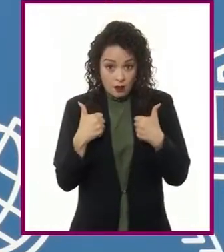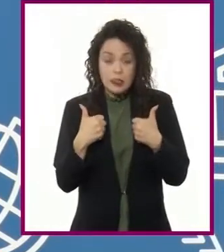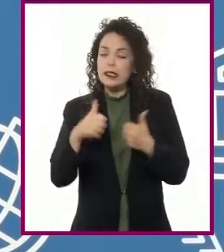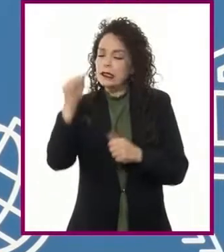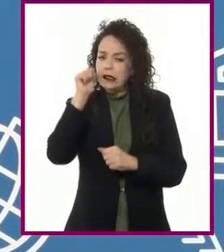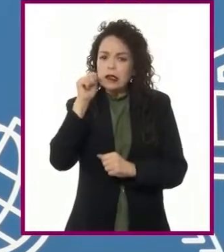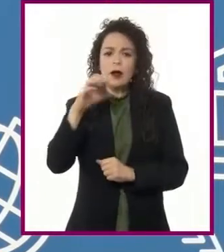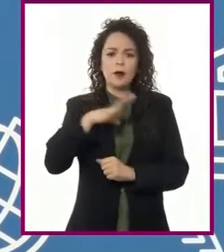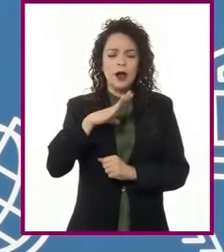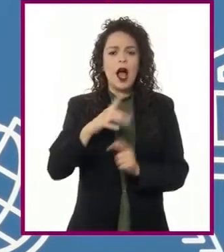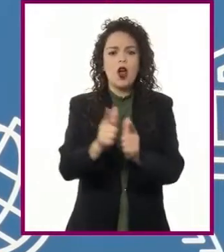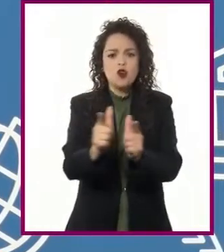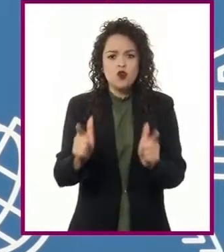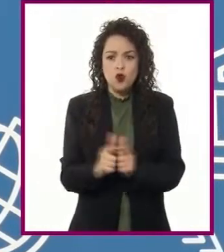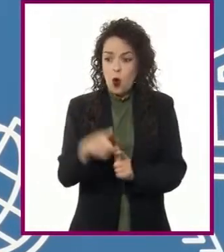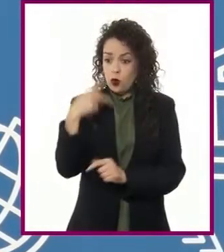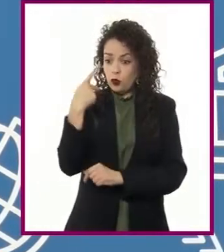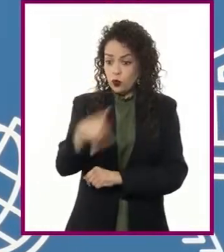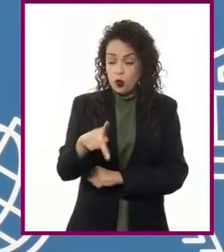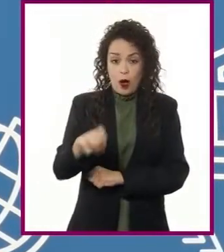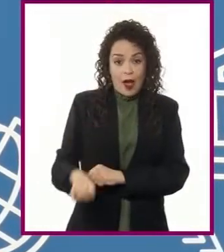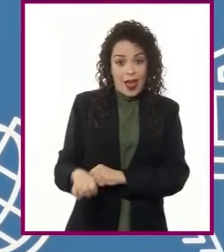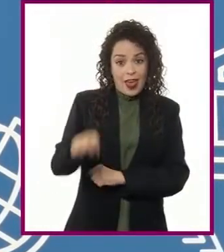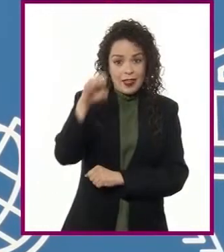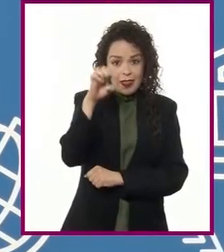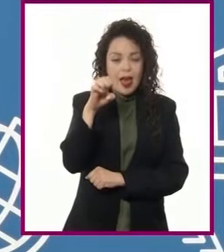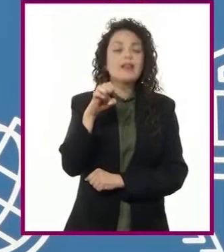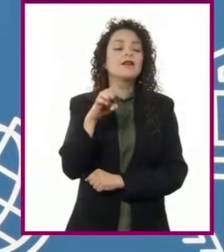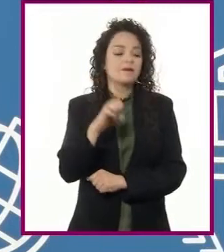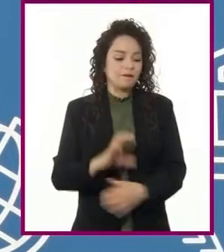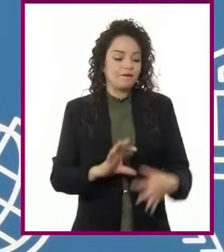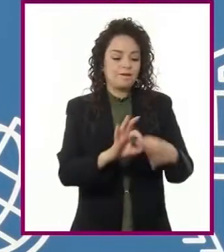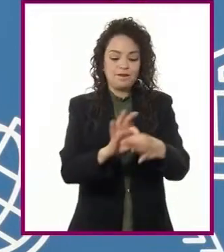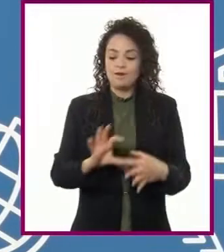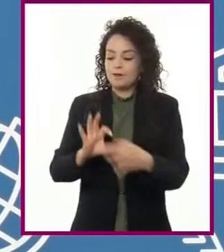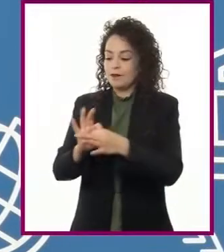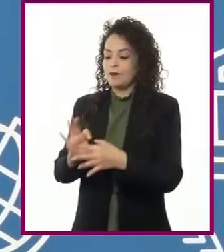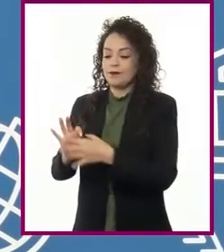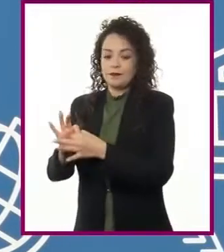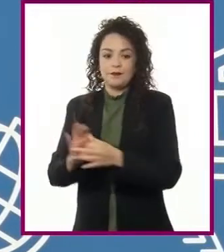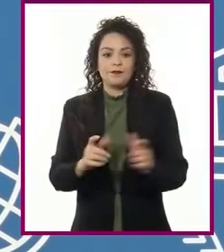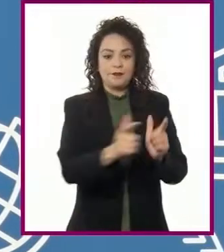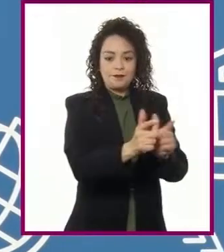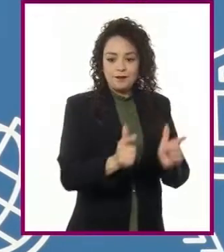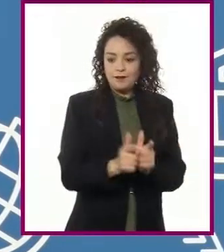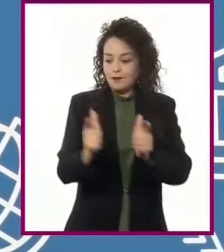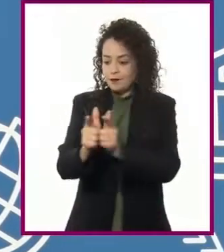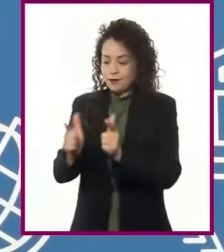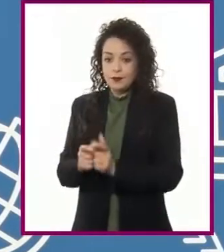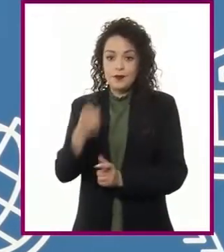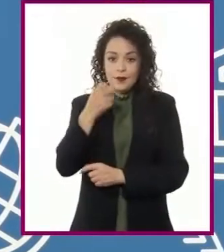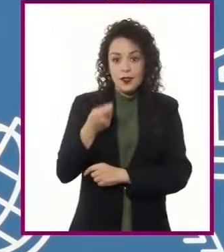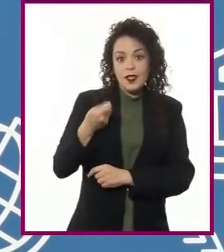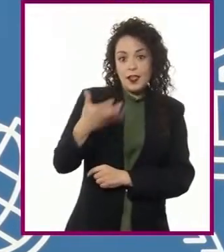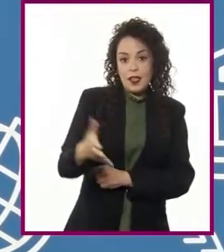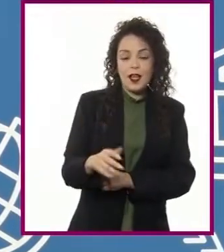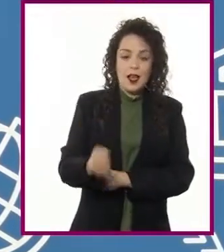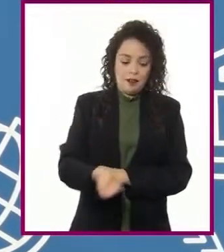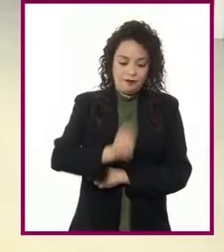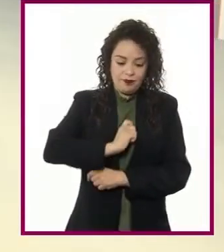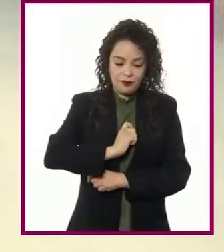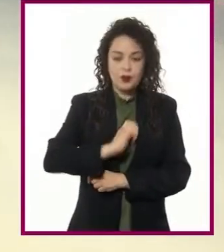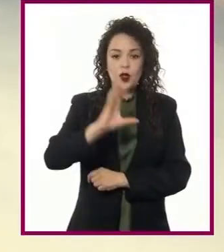por su edad naturalmente se van formando. Así se adquieren las llamadas identidades colectivas o identidades